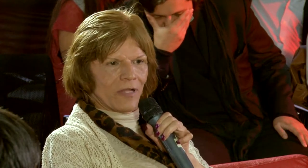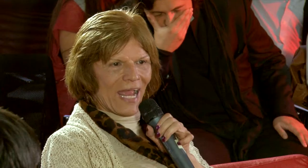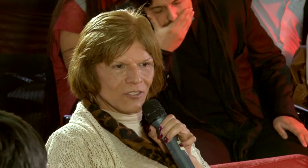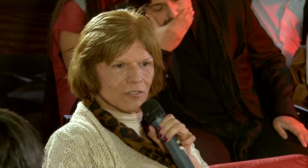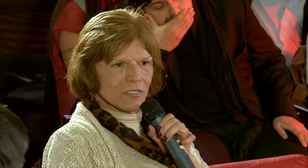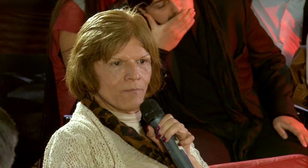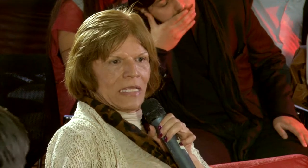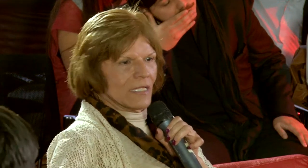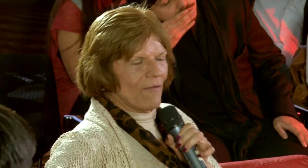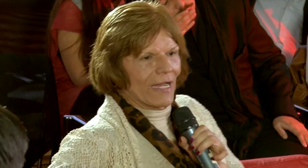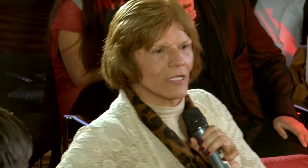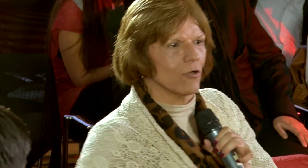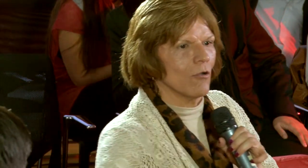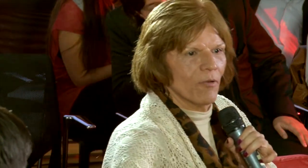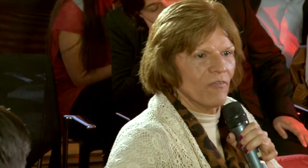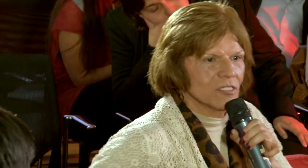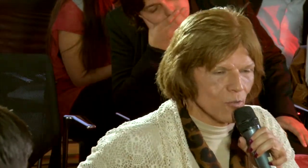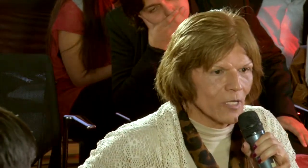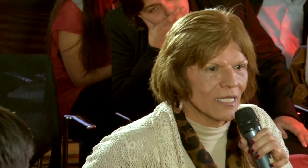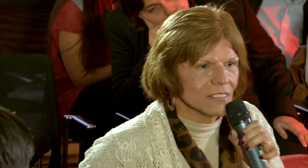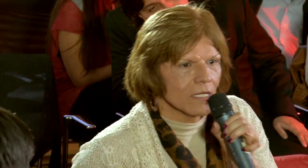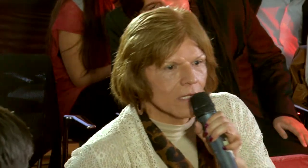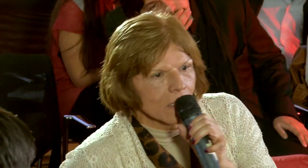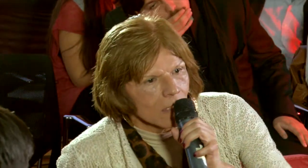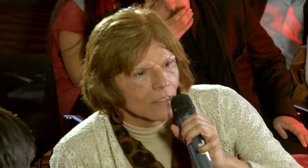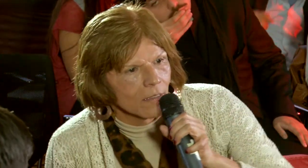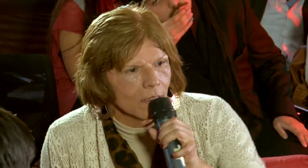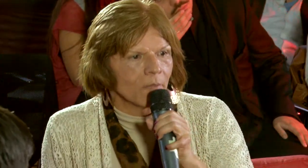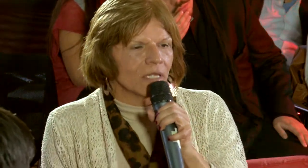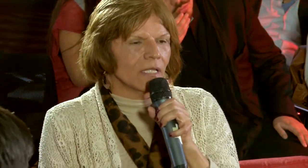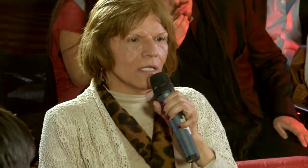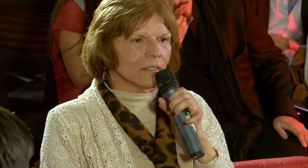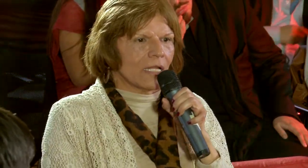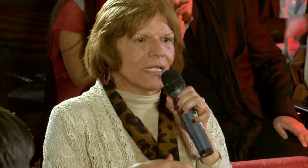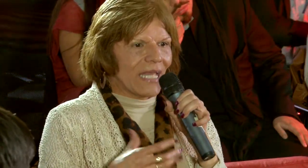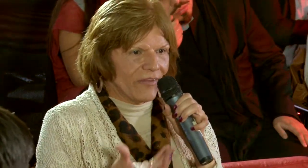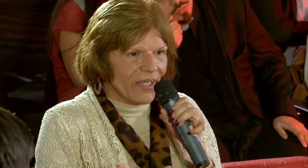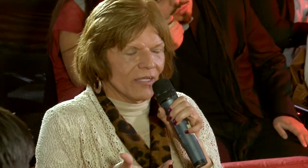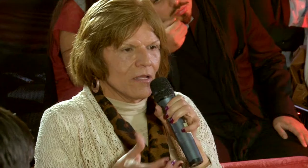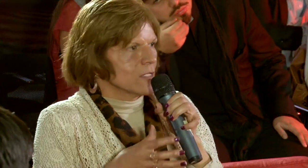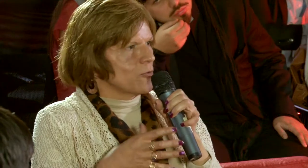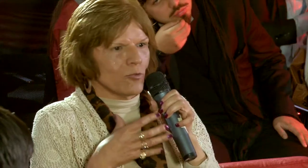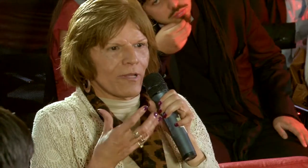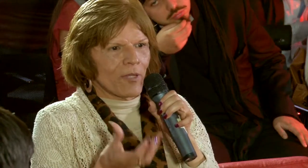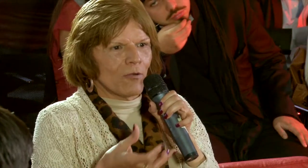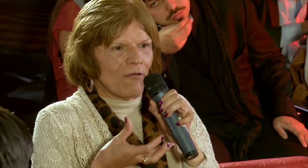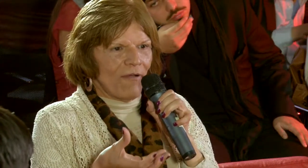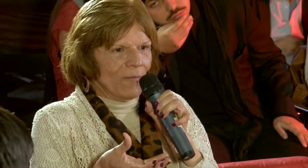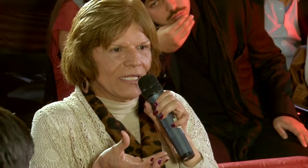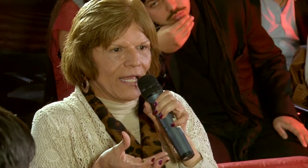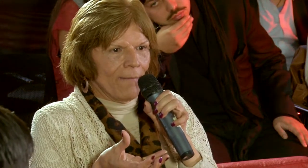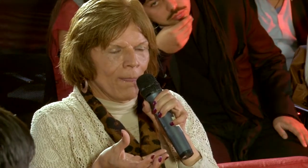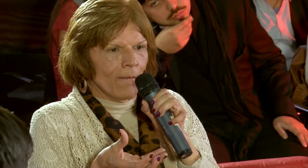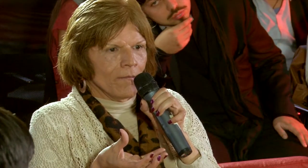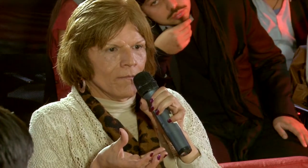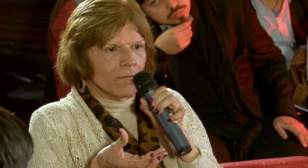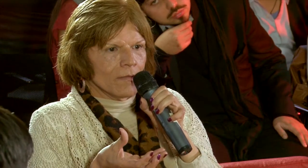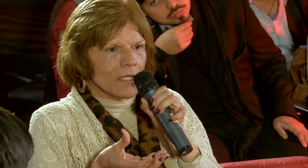los funcionarios, trabajar con los profesores, ¿me entiendes? Darles taller, sobre todo también con la